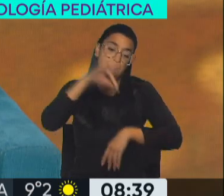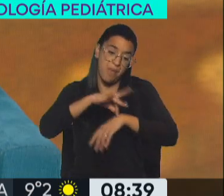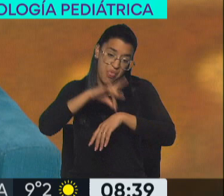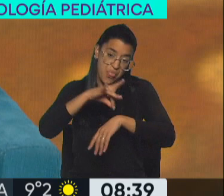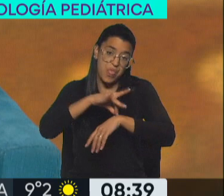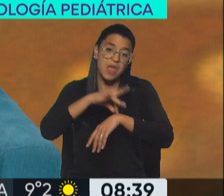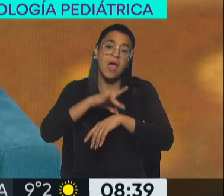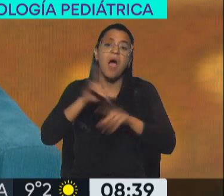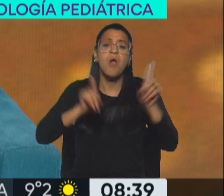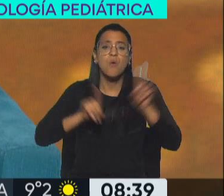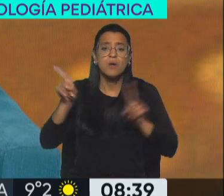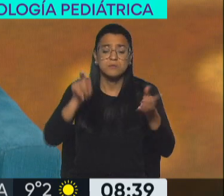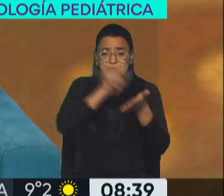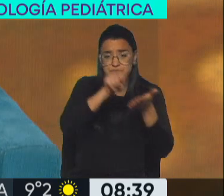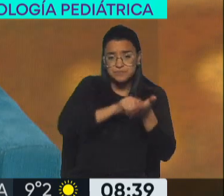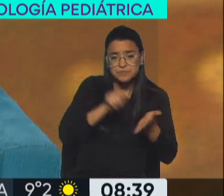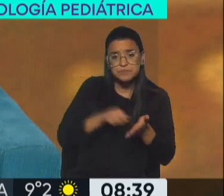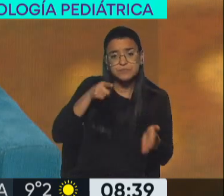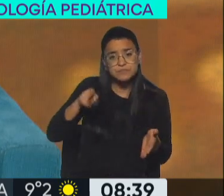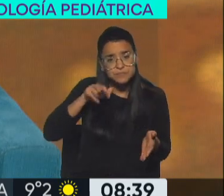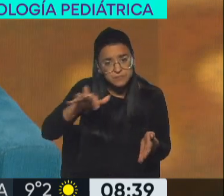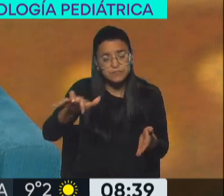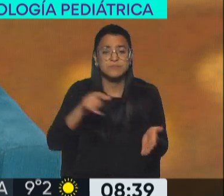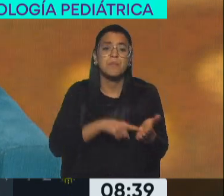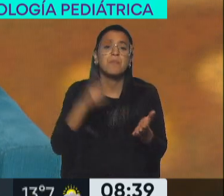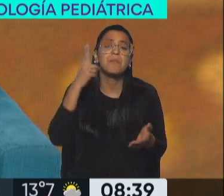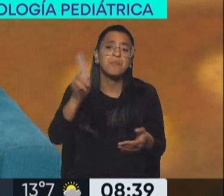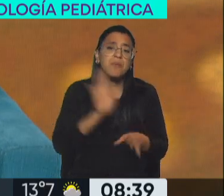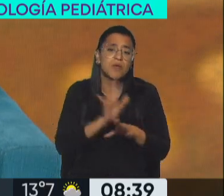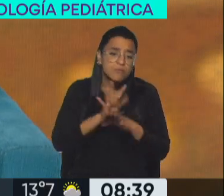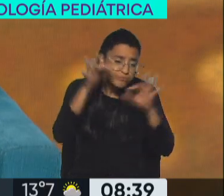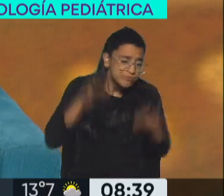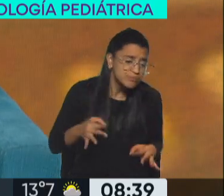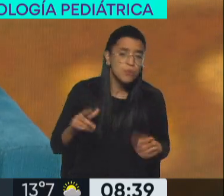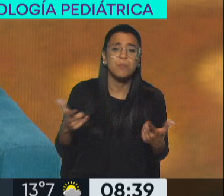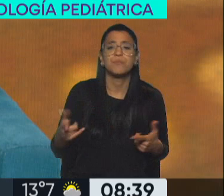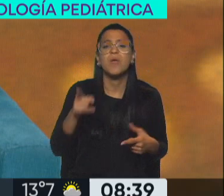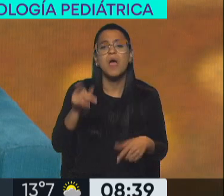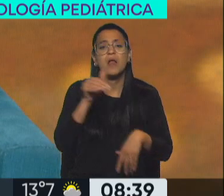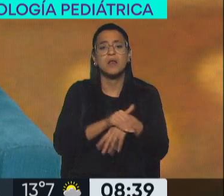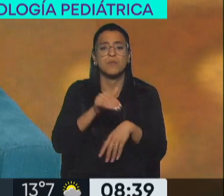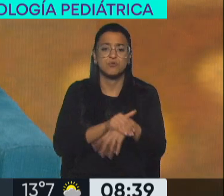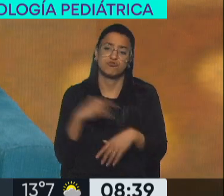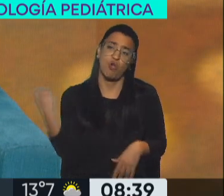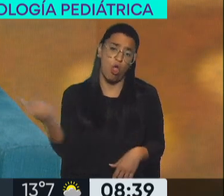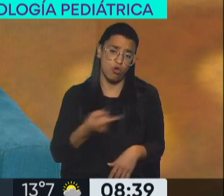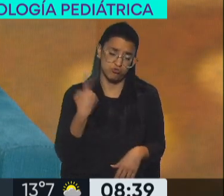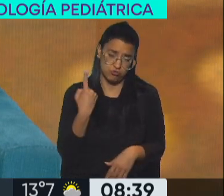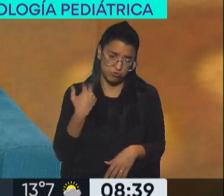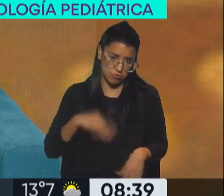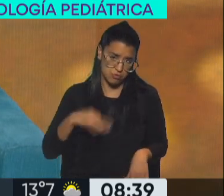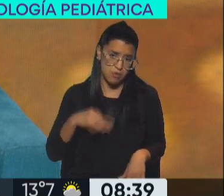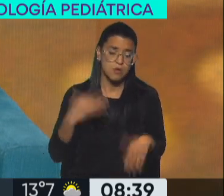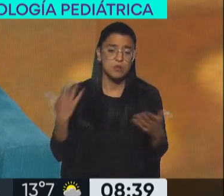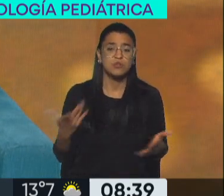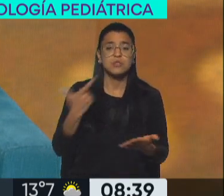que en algunos casos prescribe antibióticos sin una indicación precisa. Acá la responsabilidad es colectiva. Entonces